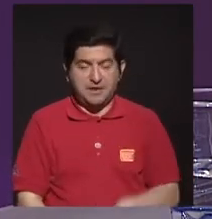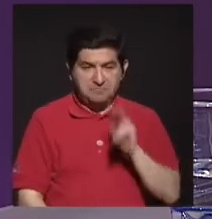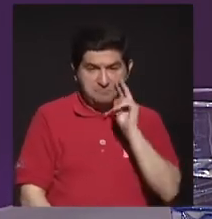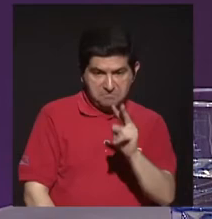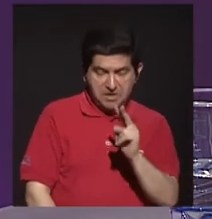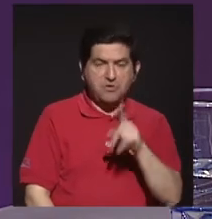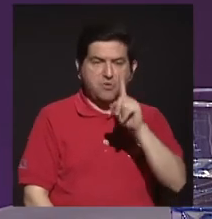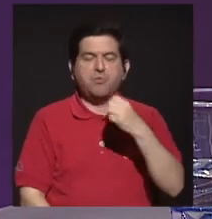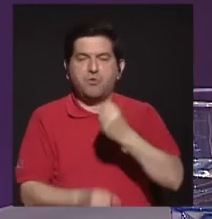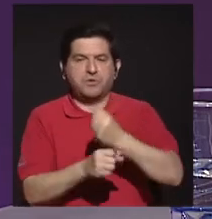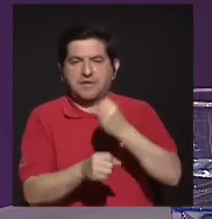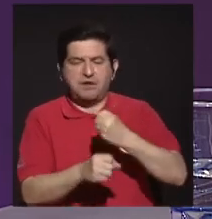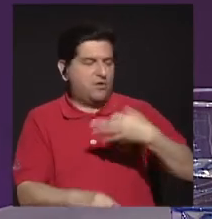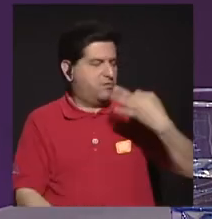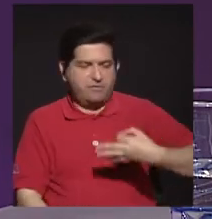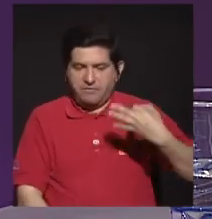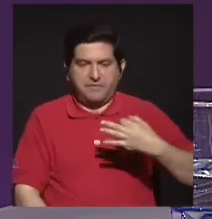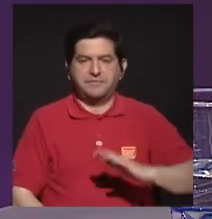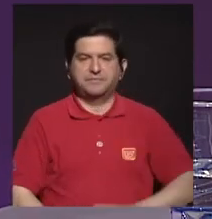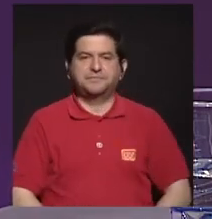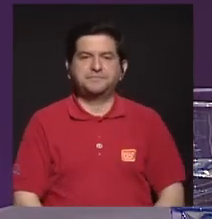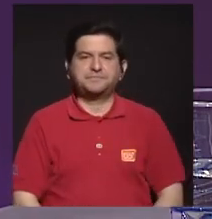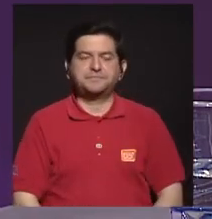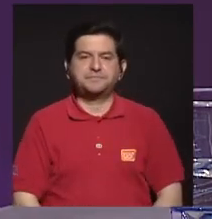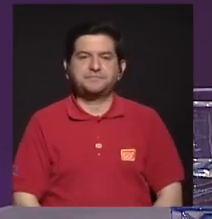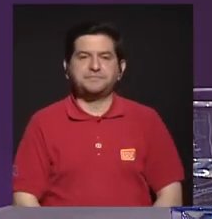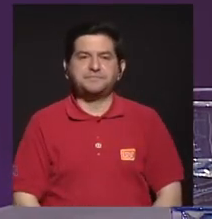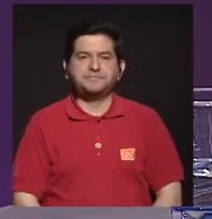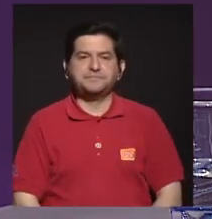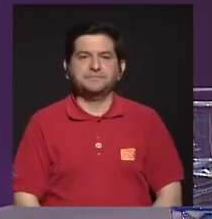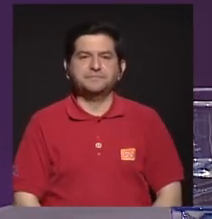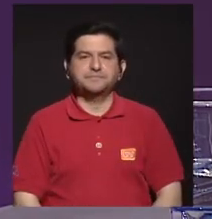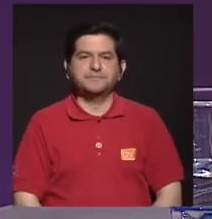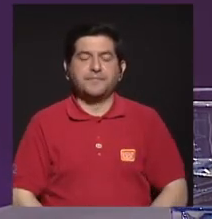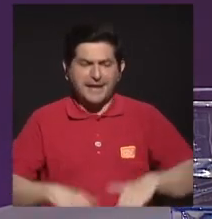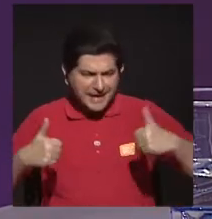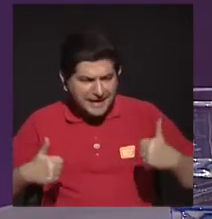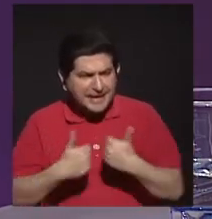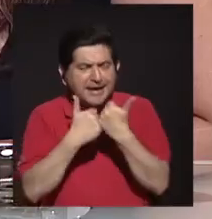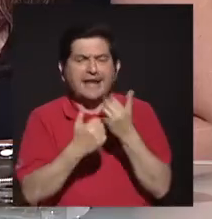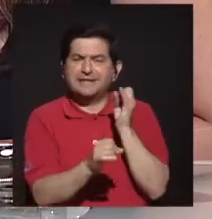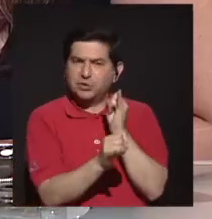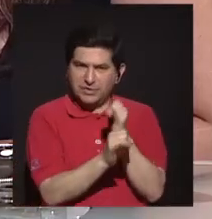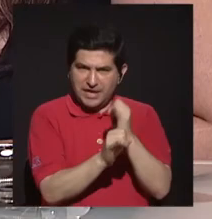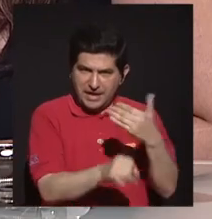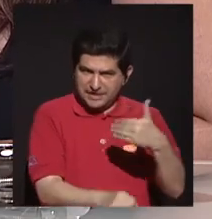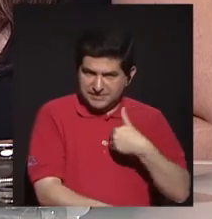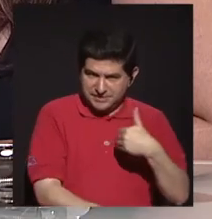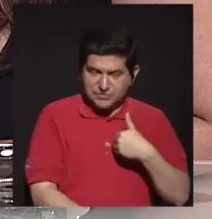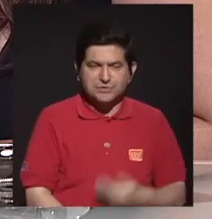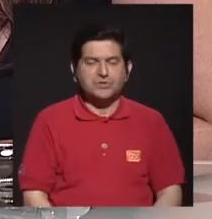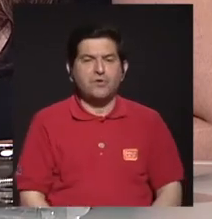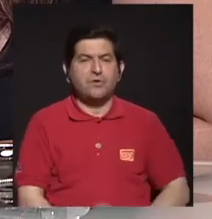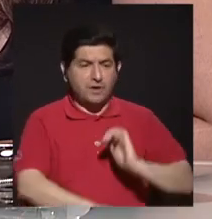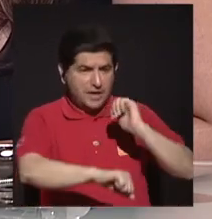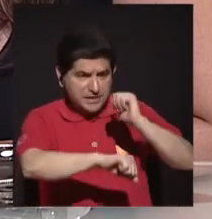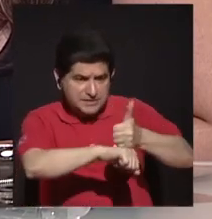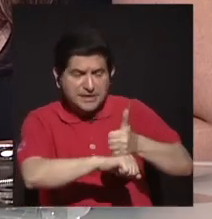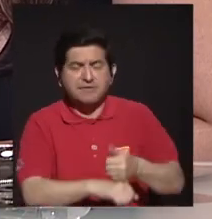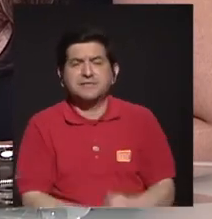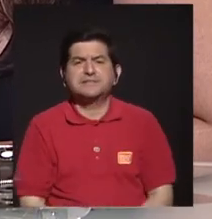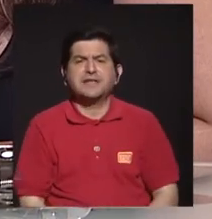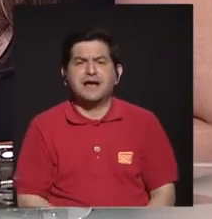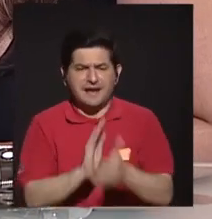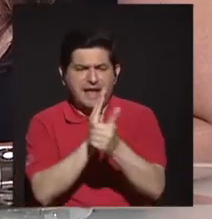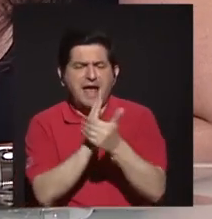como un trabajo informal. Entonces, un reto institucional es poder crear capacidades